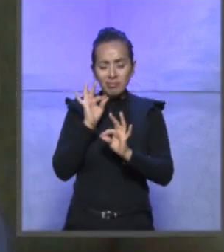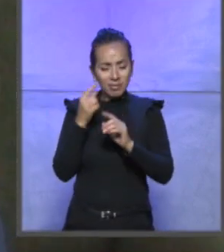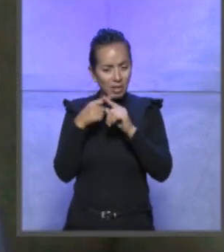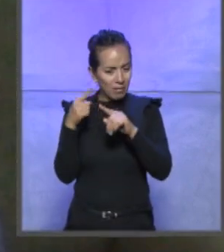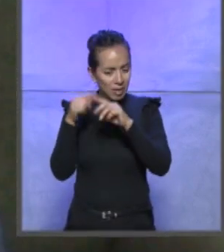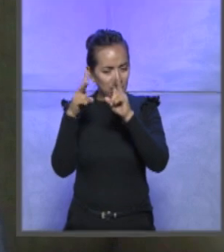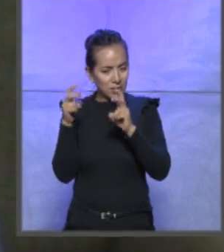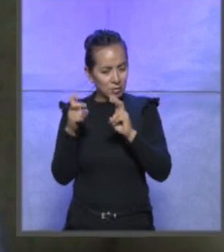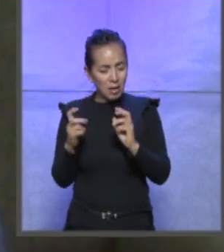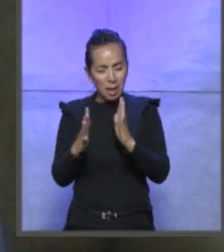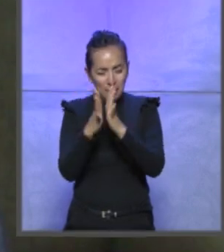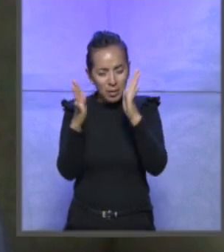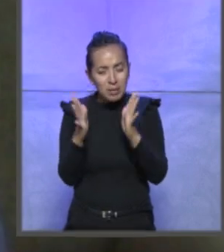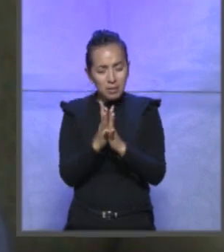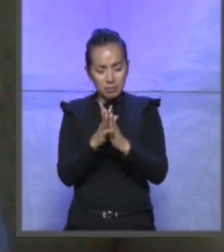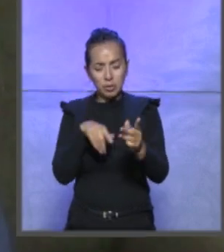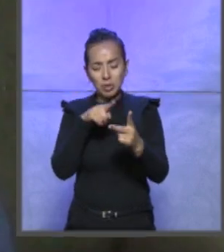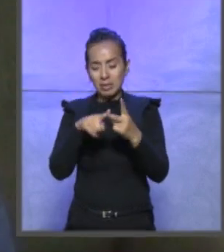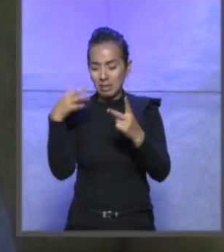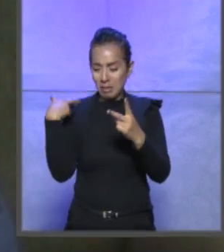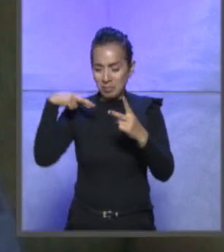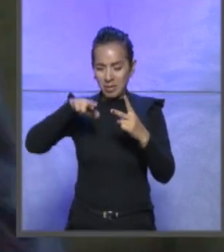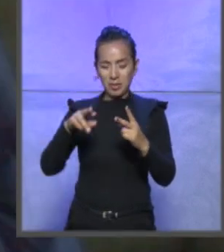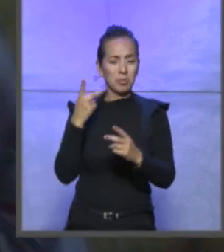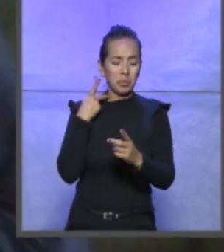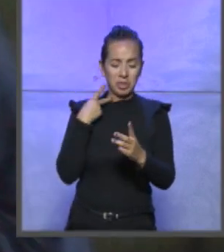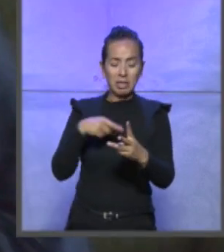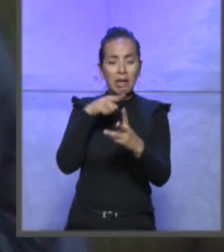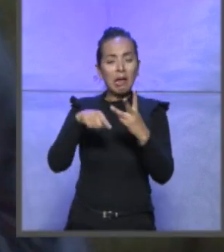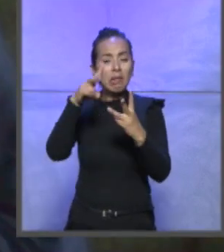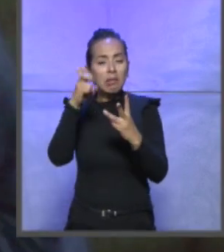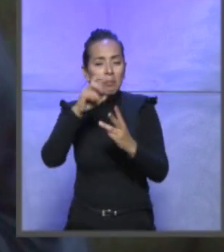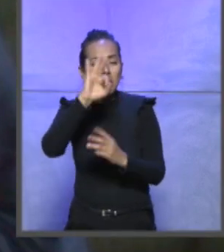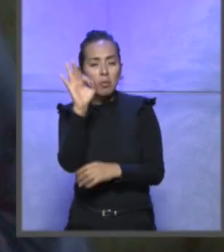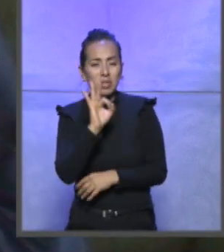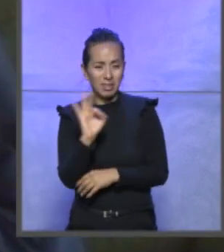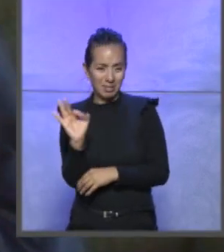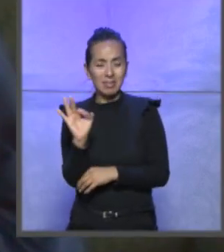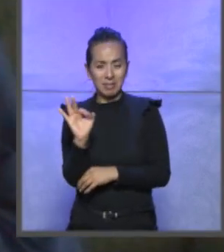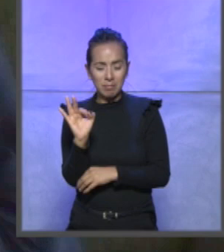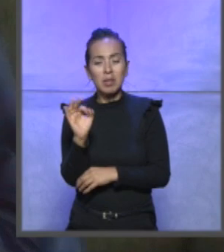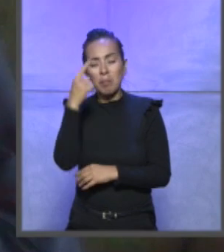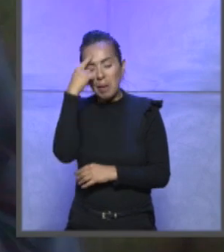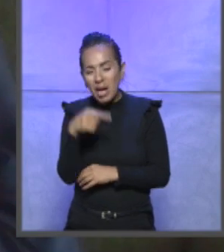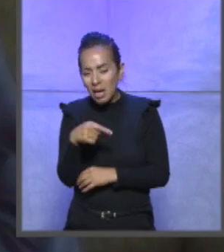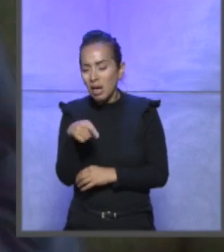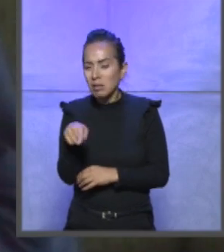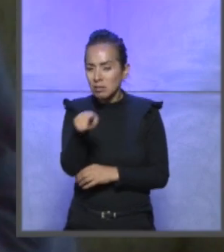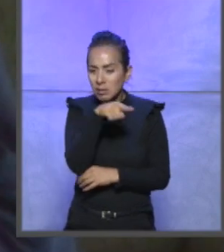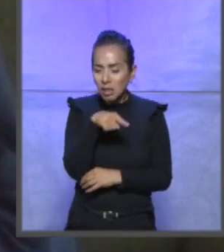La participación y la representación política y el tema de las cuotas, de la